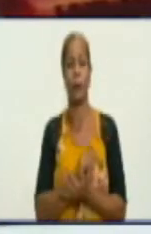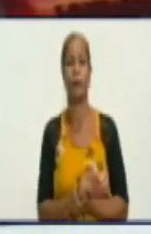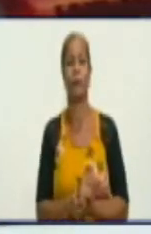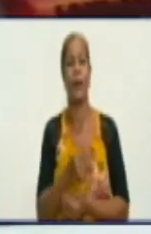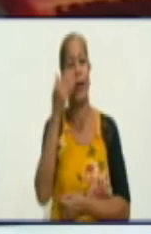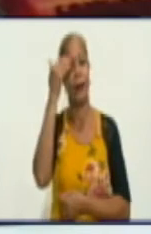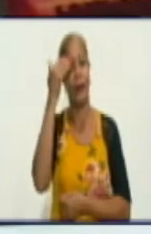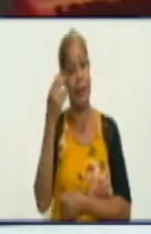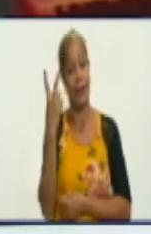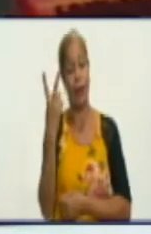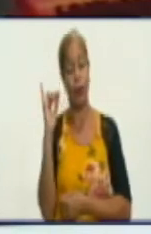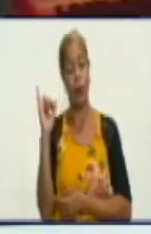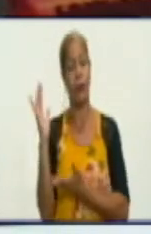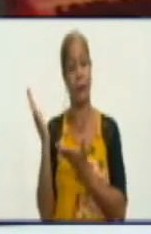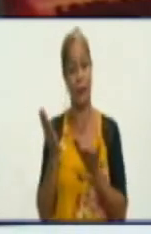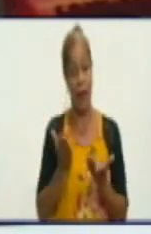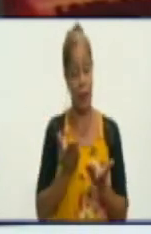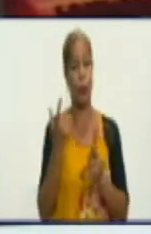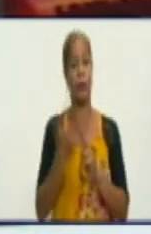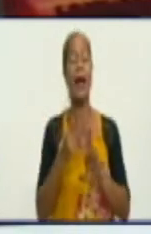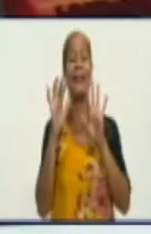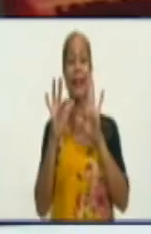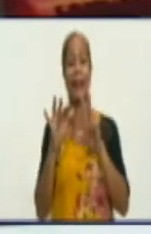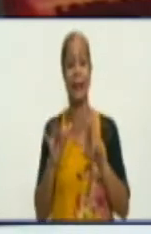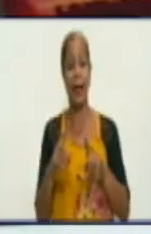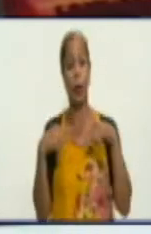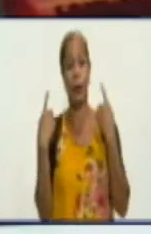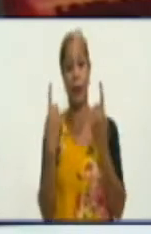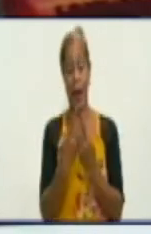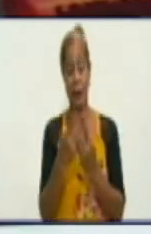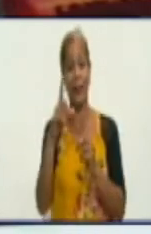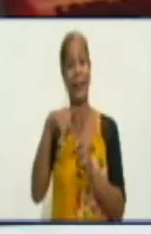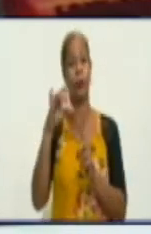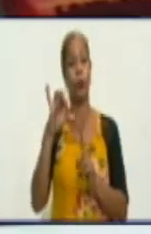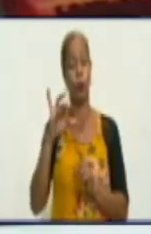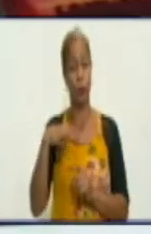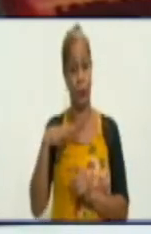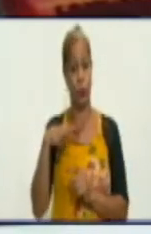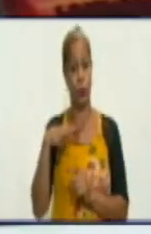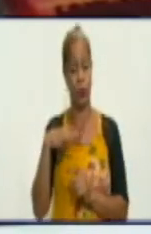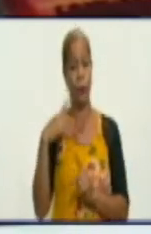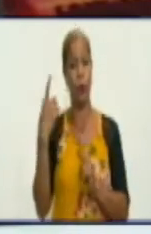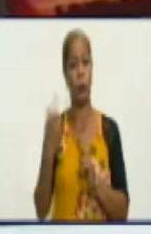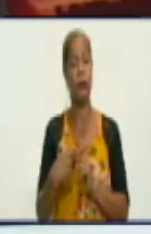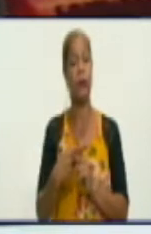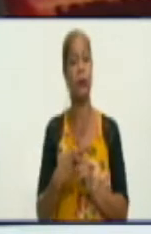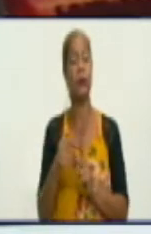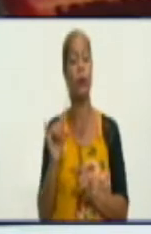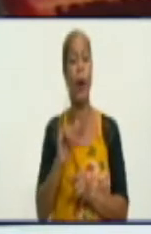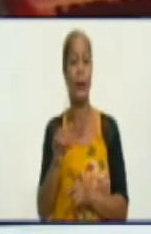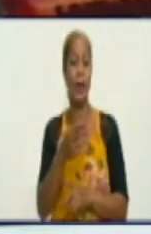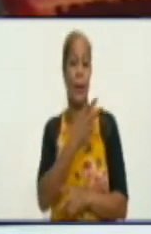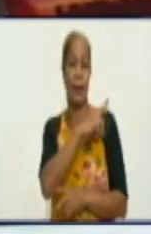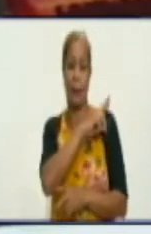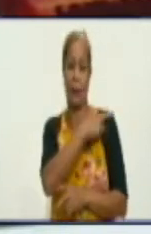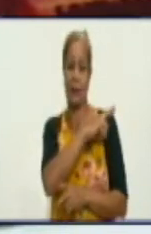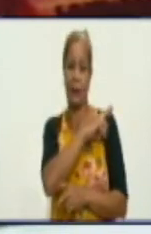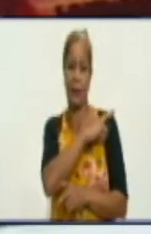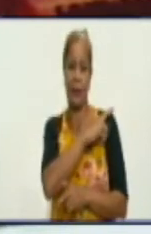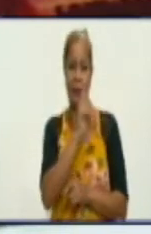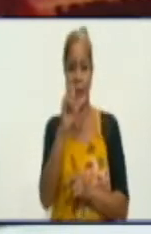Bullaín Fonseca, secretario general del Sindicato de la Hotelería y el Turismo, y a Adalberto García Almeida, representante del Sindicato